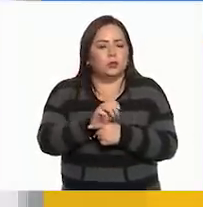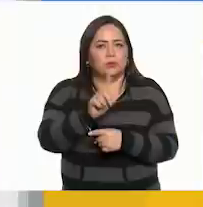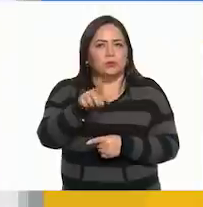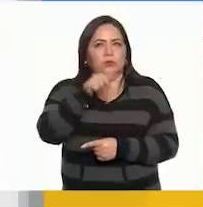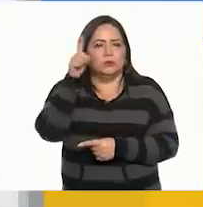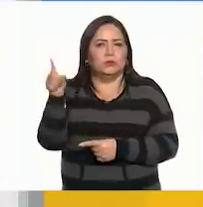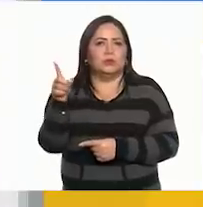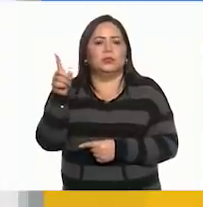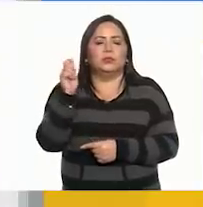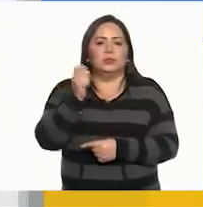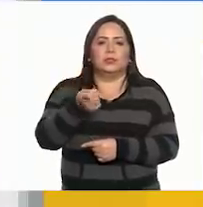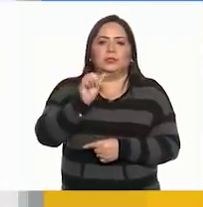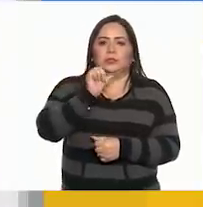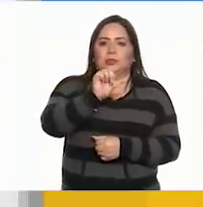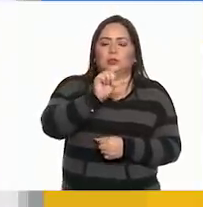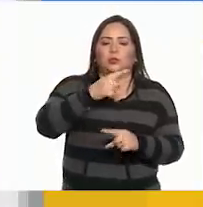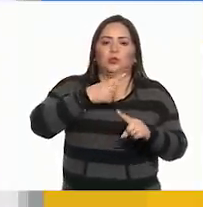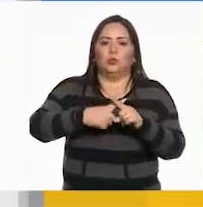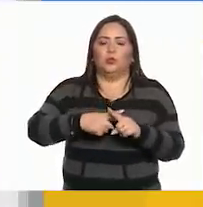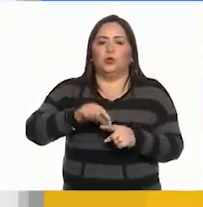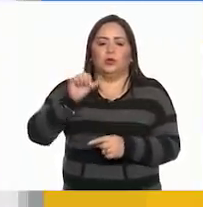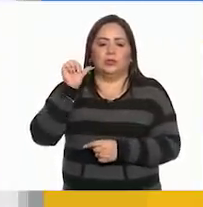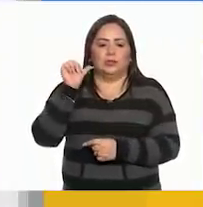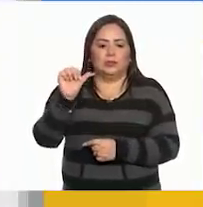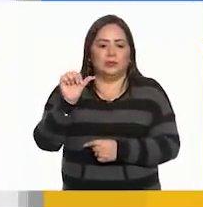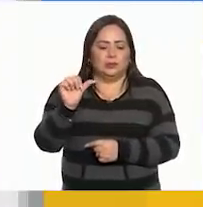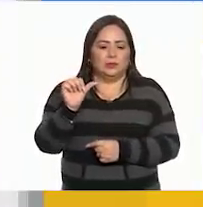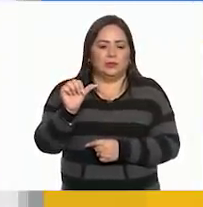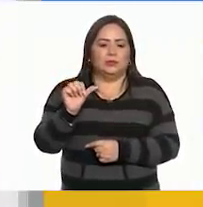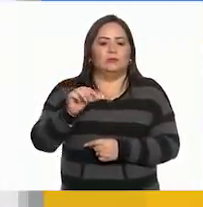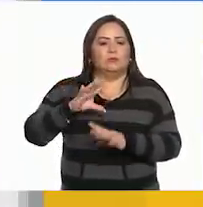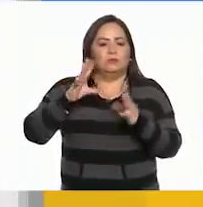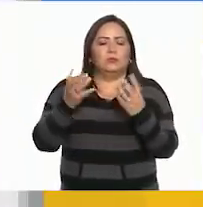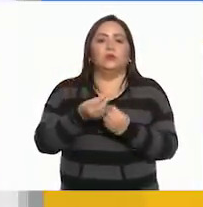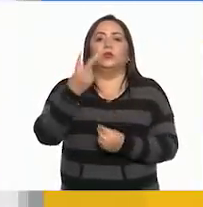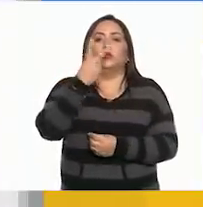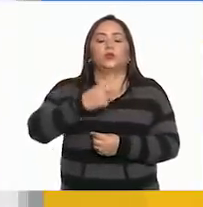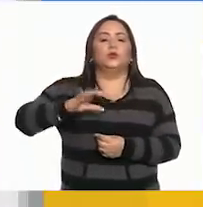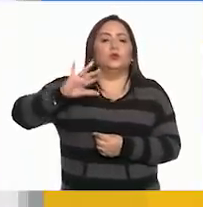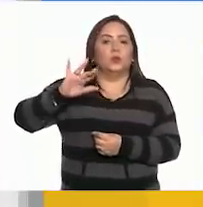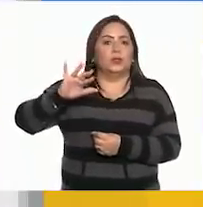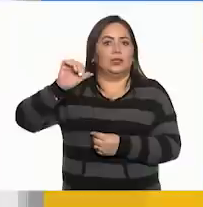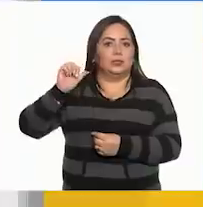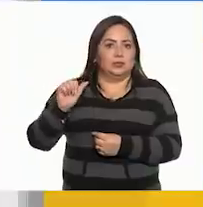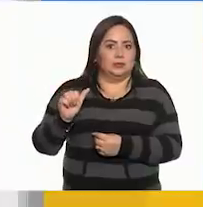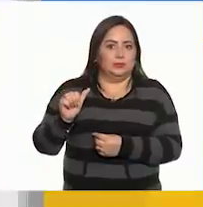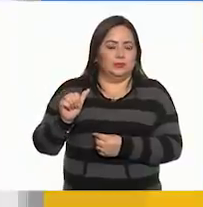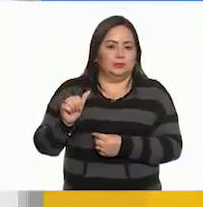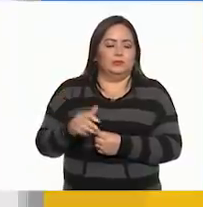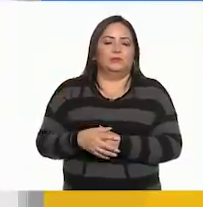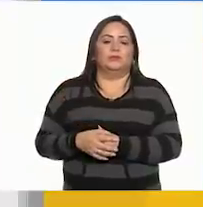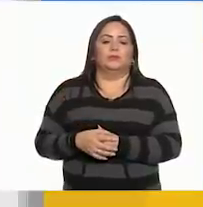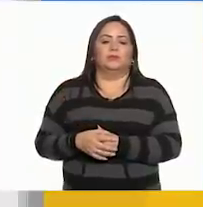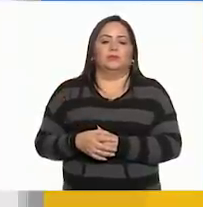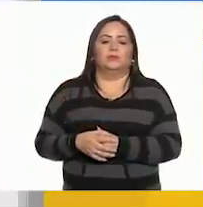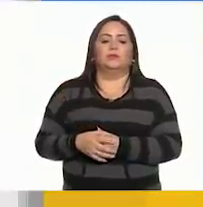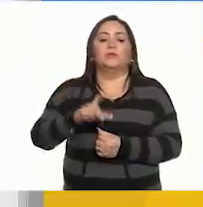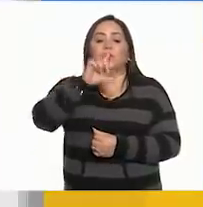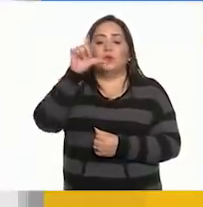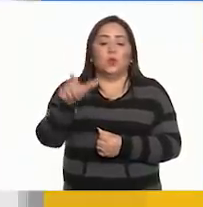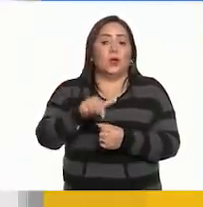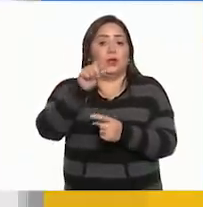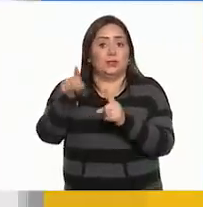siguiente figura tendría 16 por 16, que son 256. Y